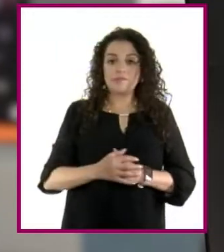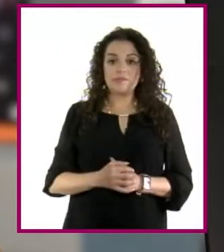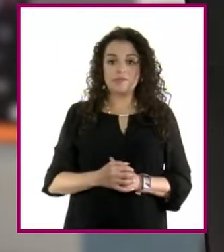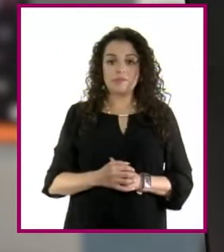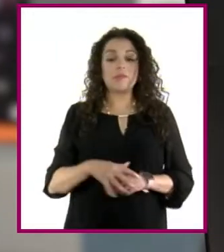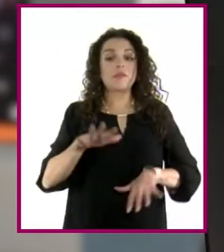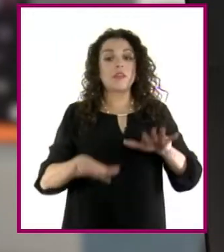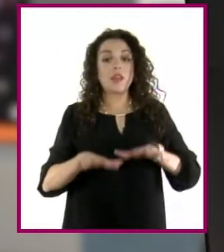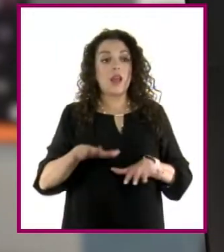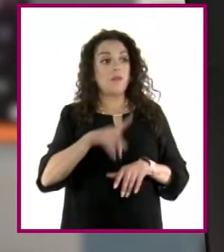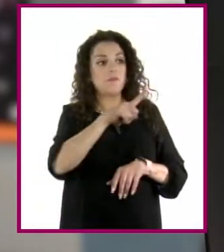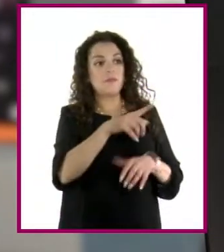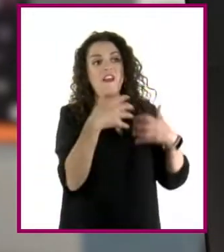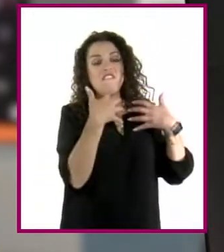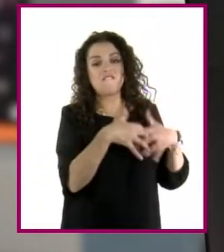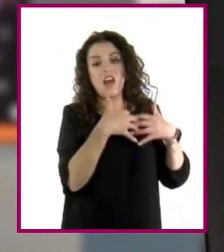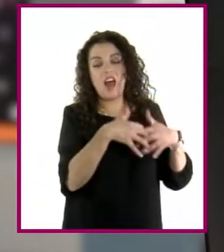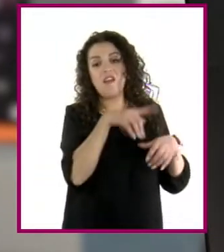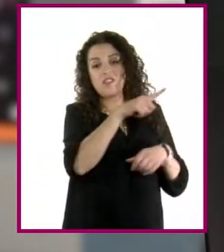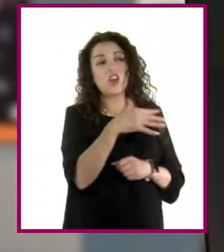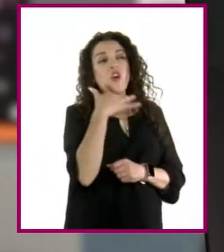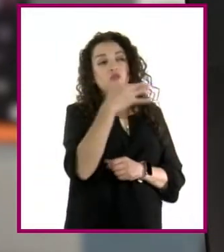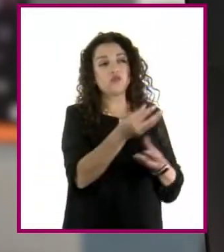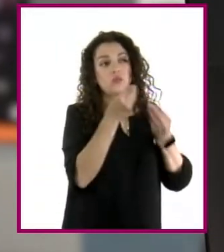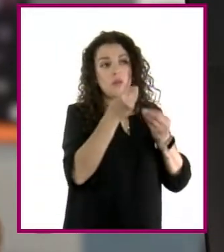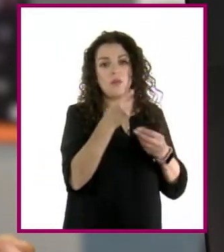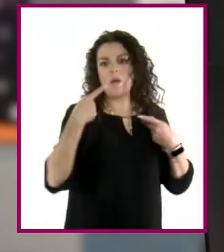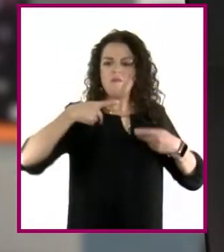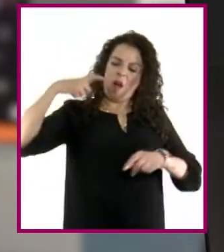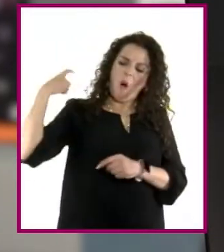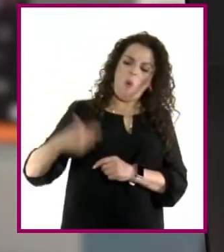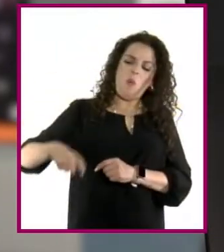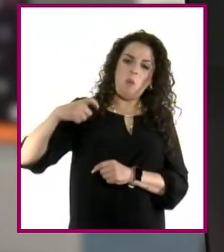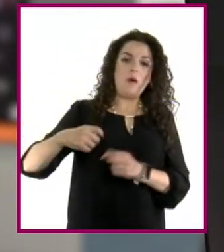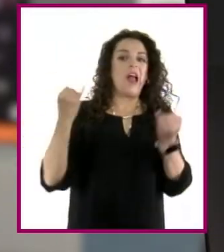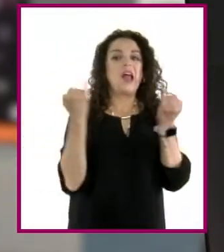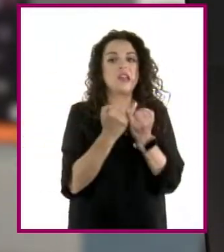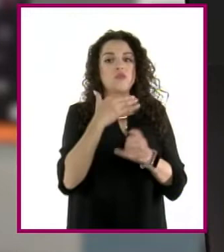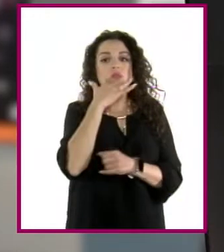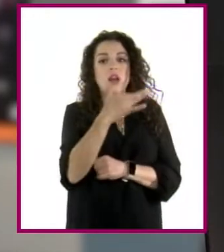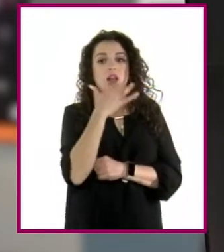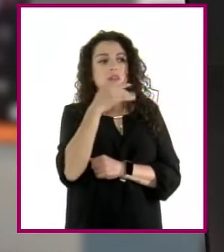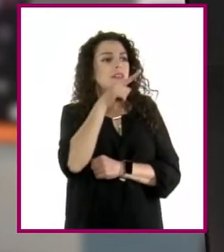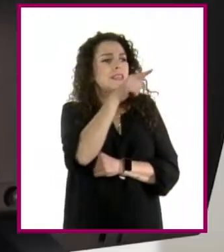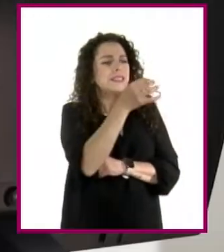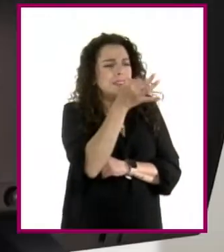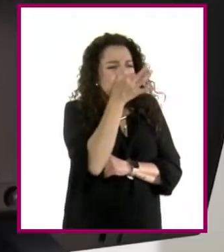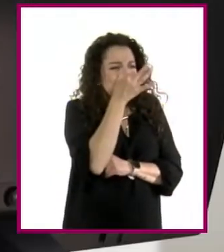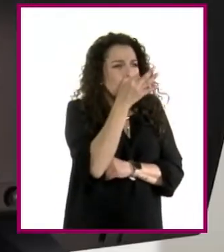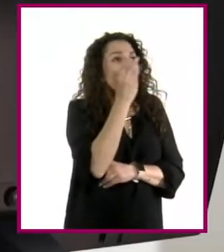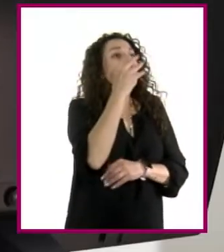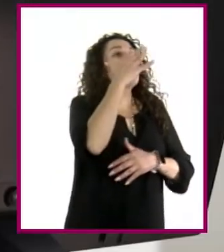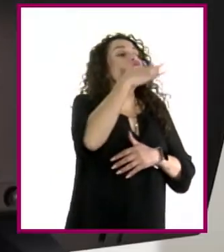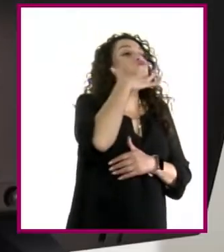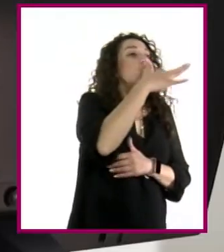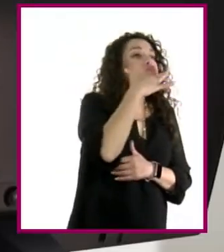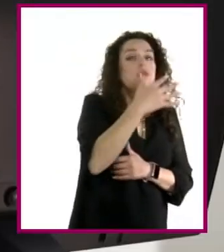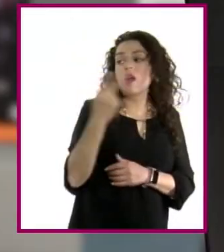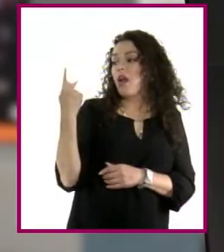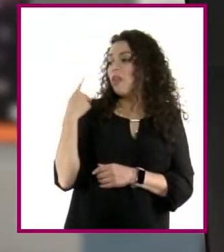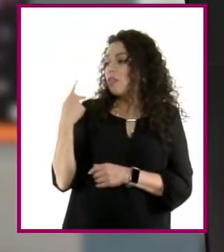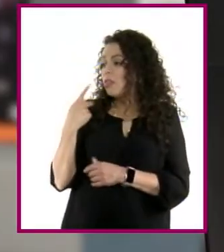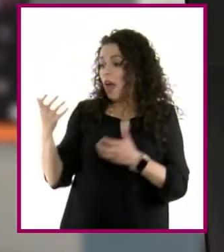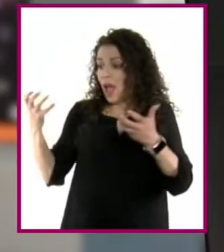y los super ricos. Ellos contaminan en un ratito más que lo que jamás contaminaremos tú y yo juntos. Ese sí es un